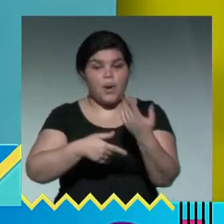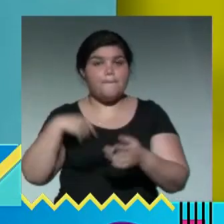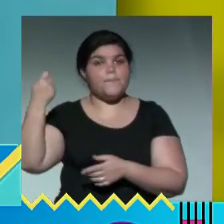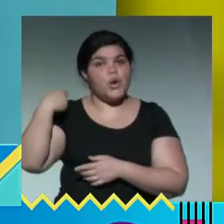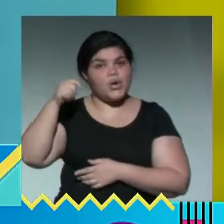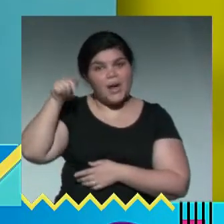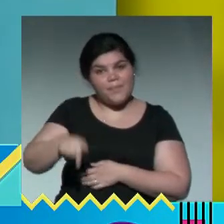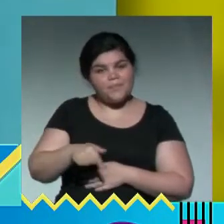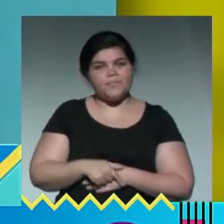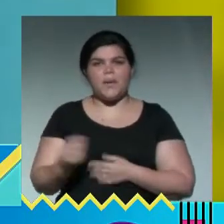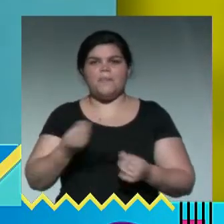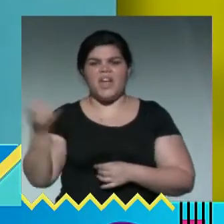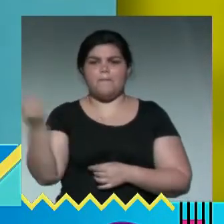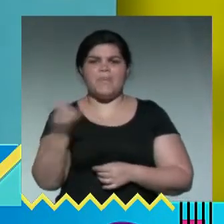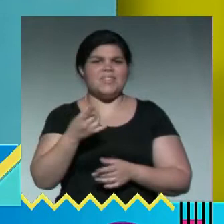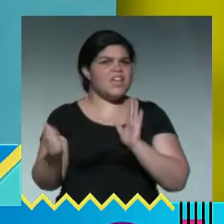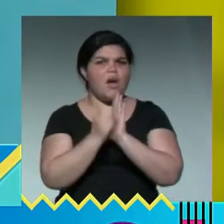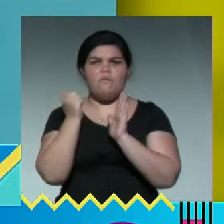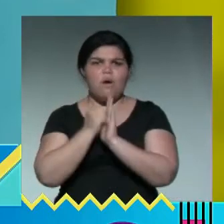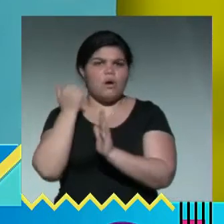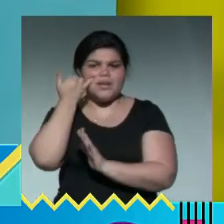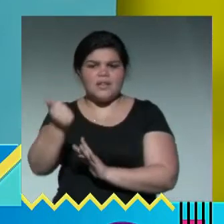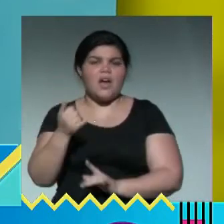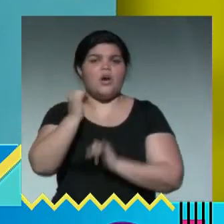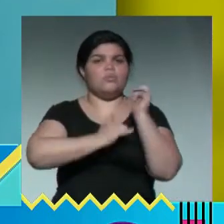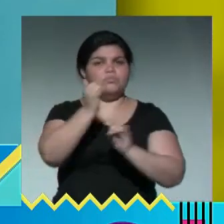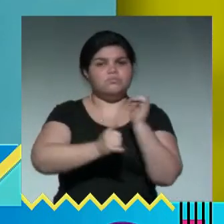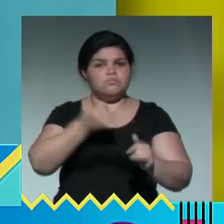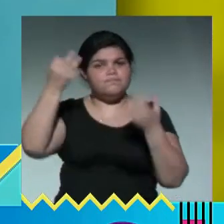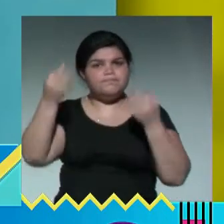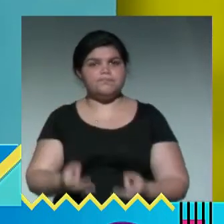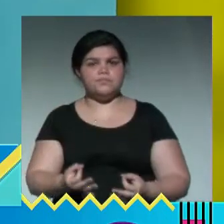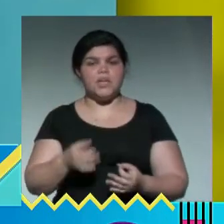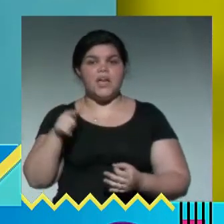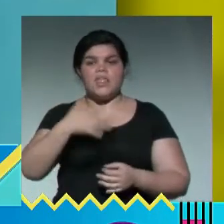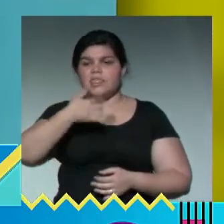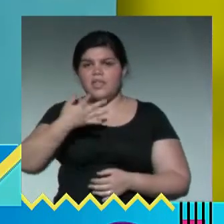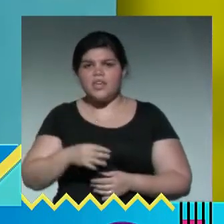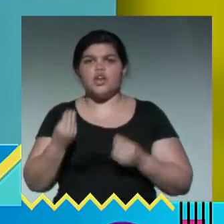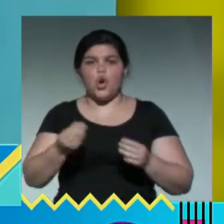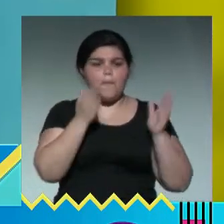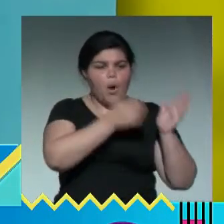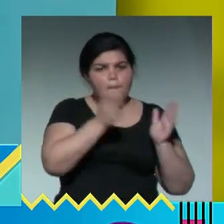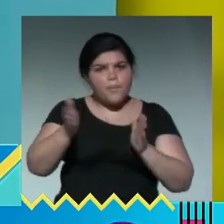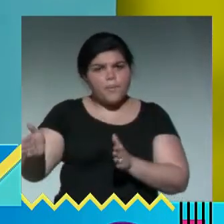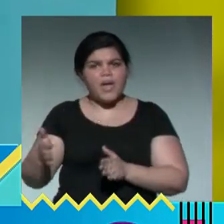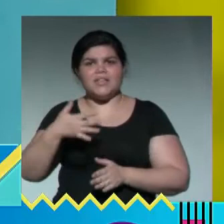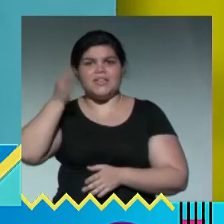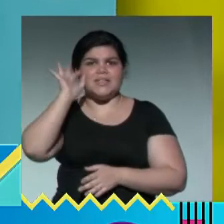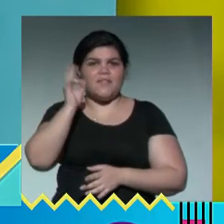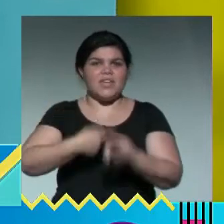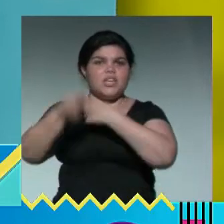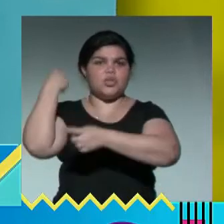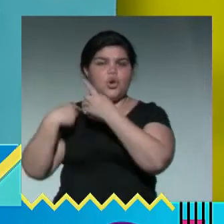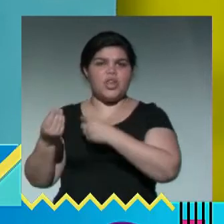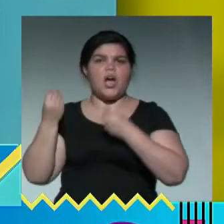de desmitificar un poco ciertas cosas que nos han contado y entender, ¿sí?, cuál ha sido el proceso de entendimiento de esta historia, desde